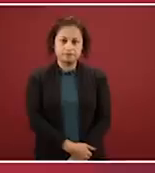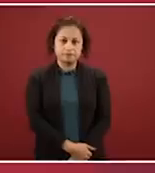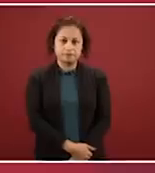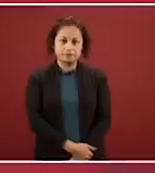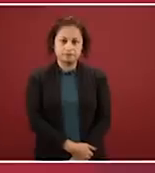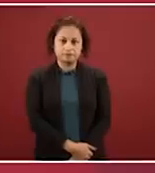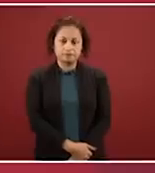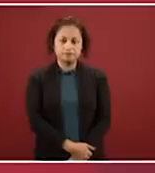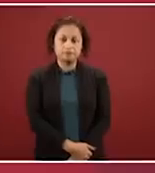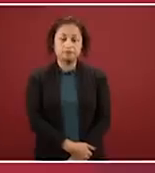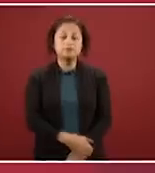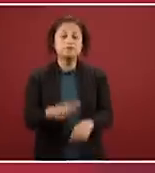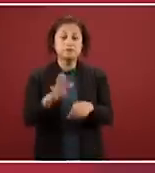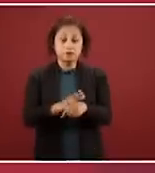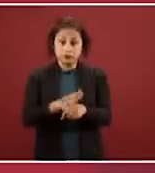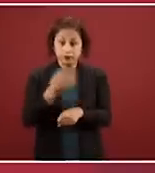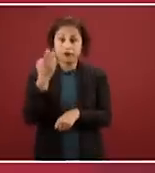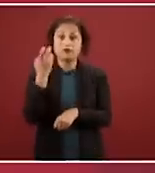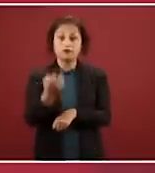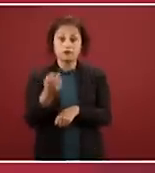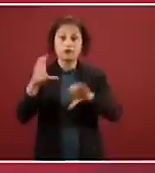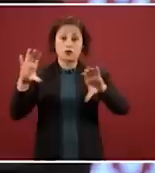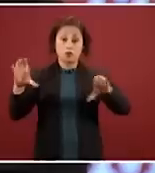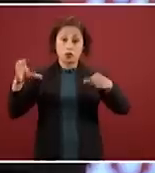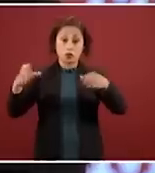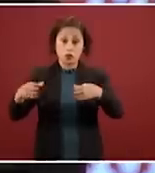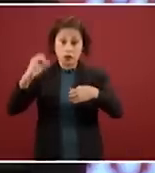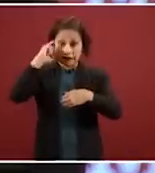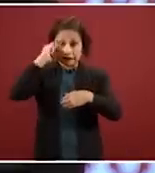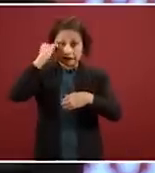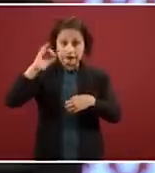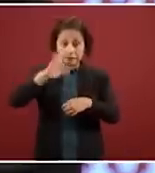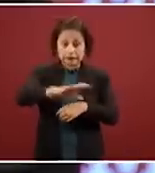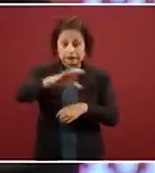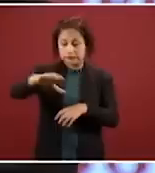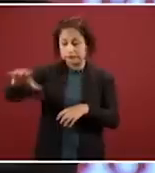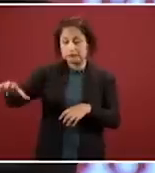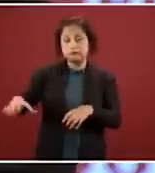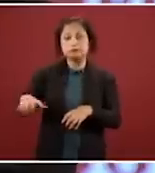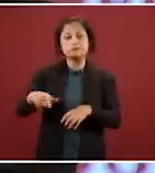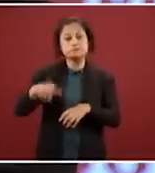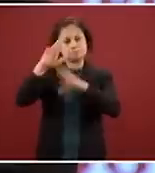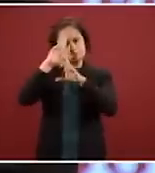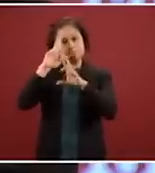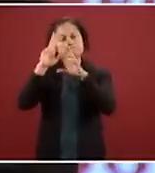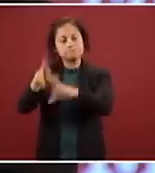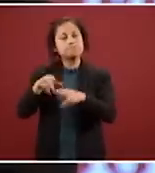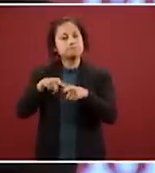las comunidades indígenas van a seguir siendo respetadas